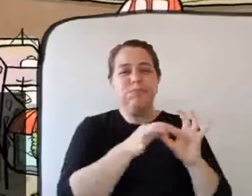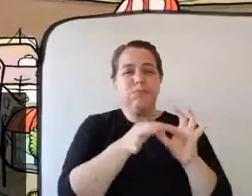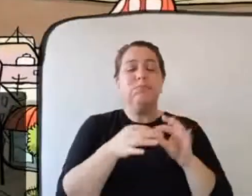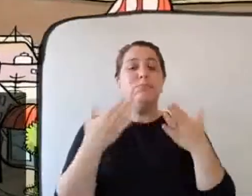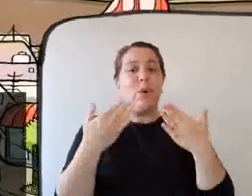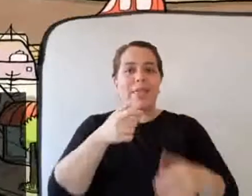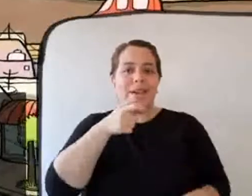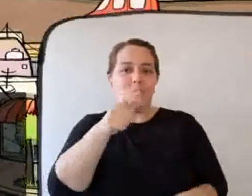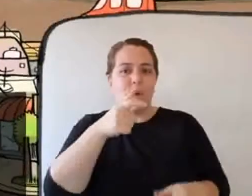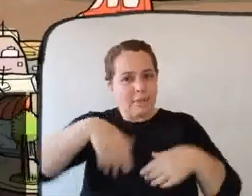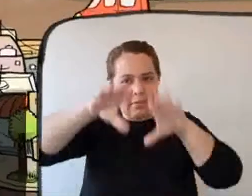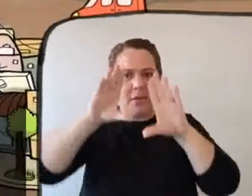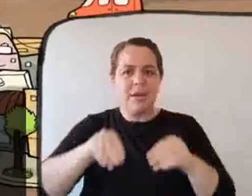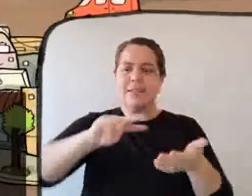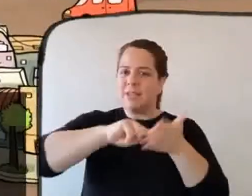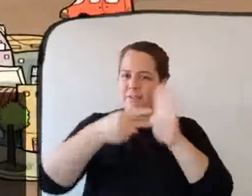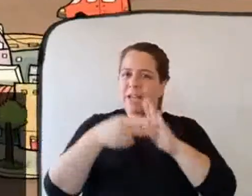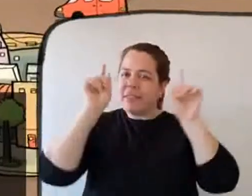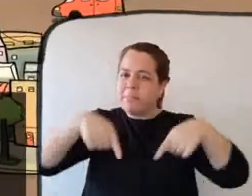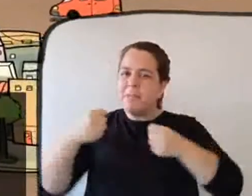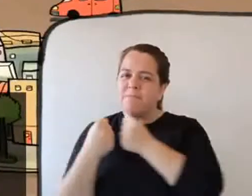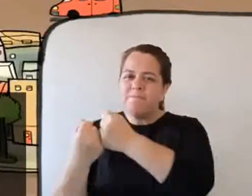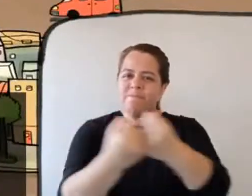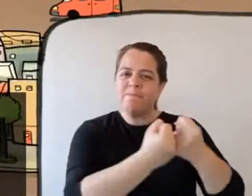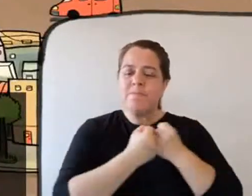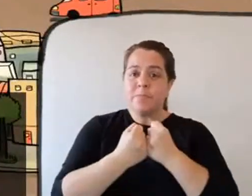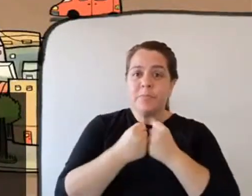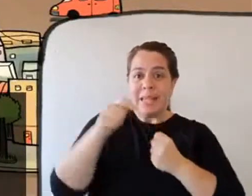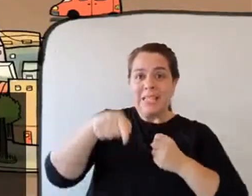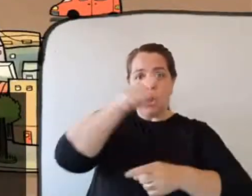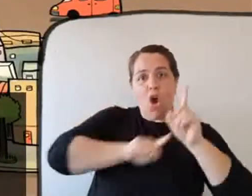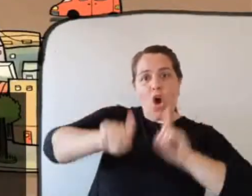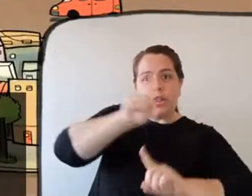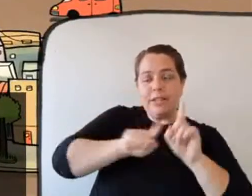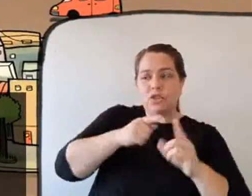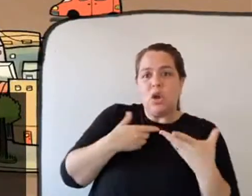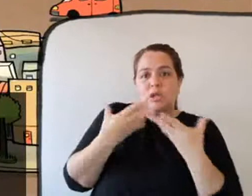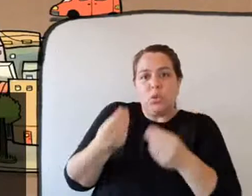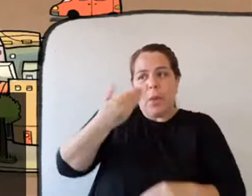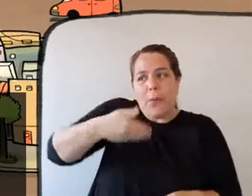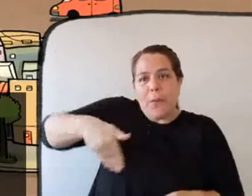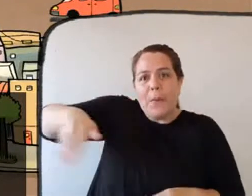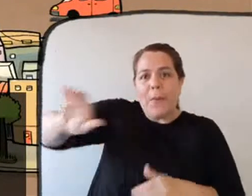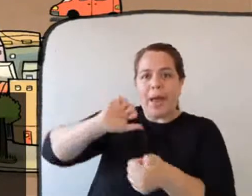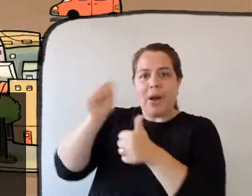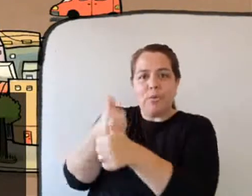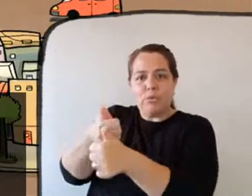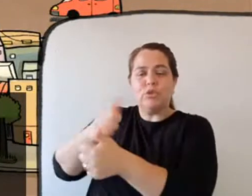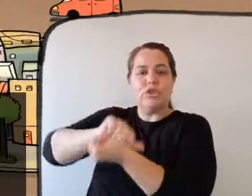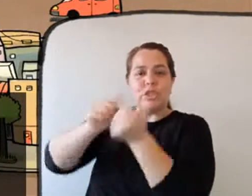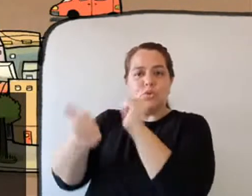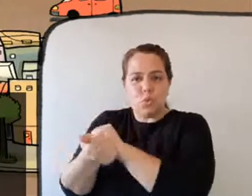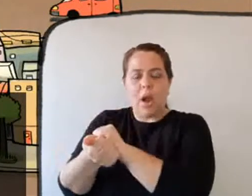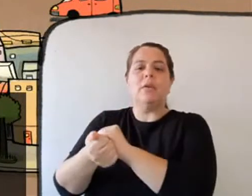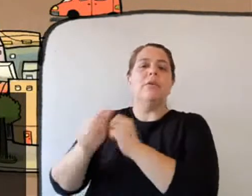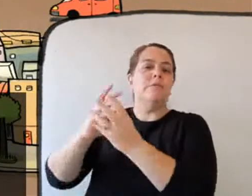instituciones para dar una respuesta integral. significa escucharnos y acordarnos. La coordinación, la efectividad de la